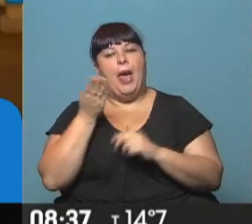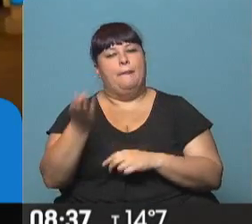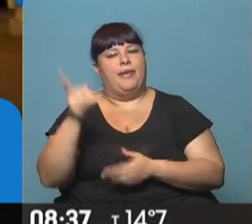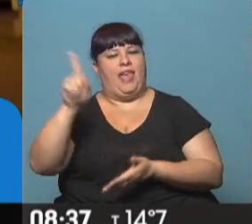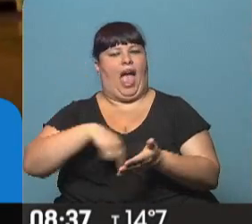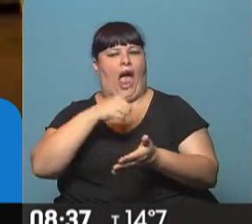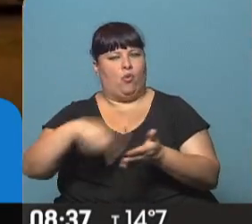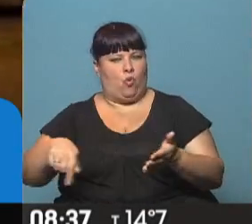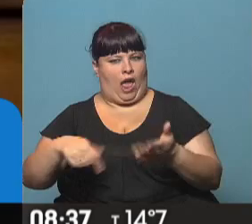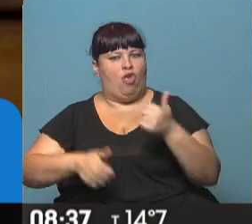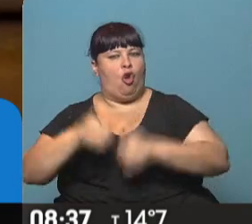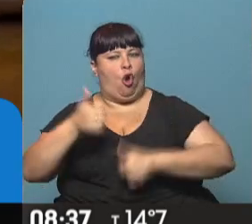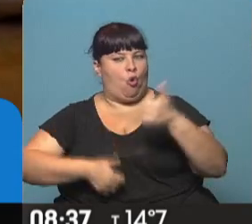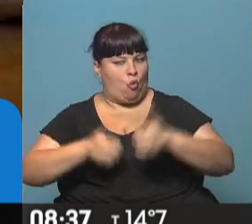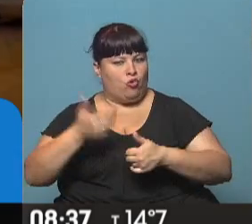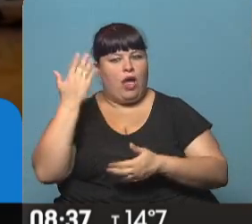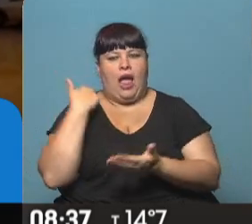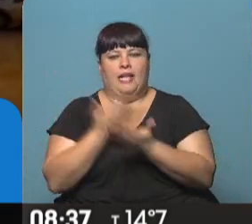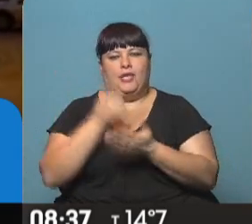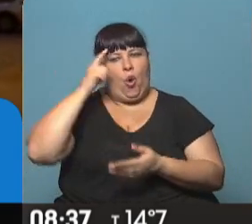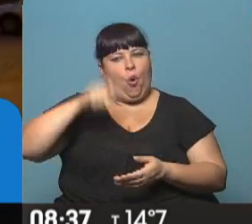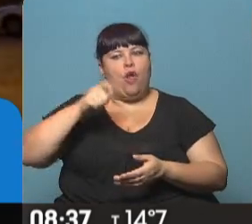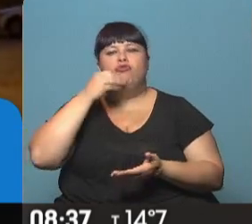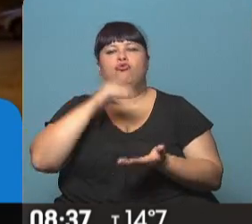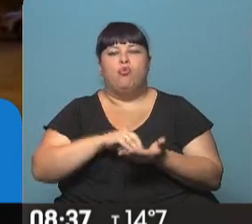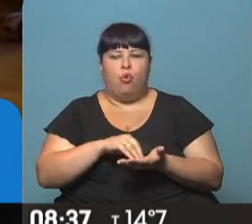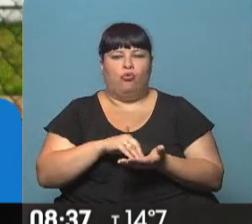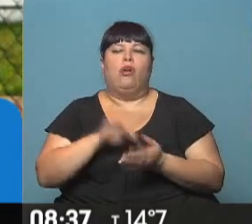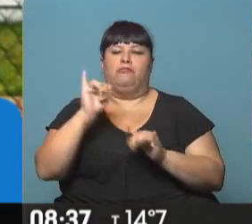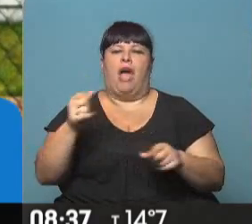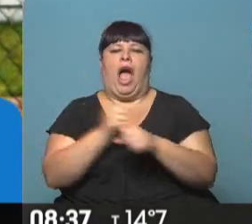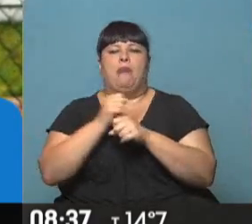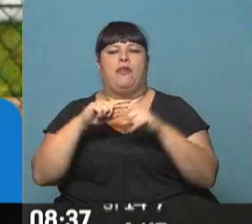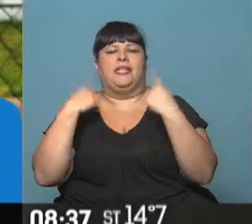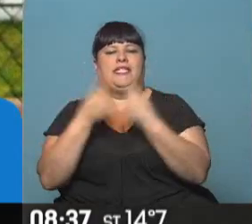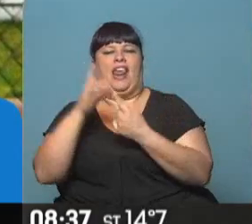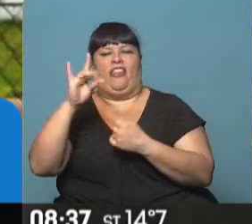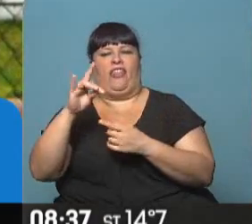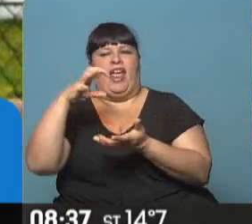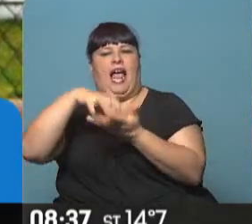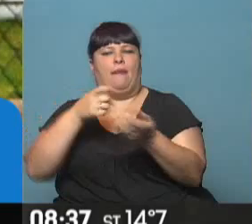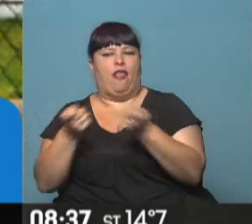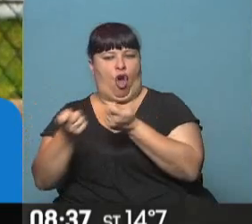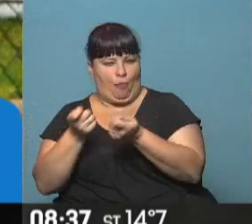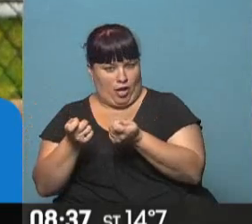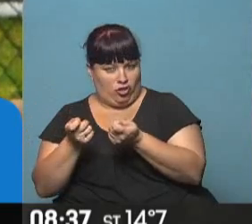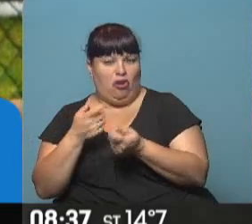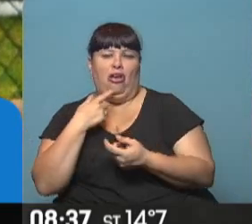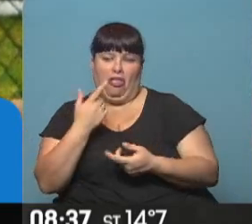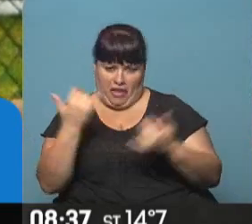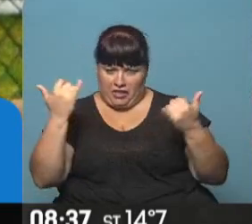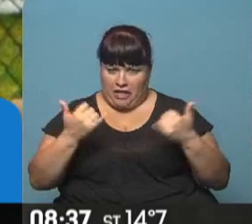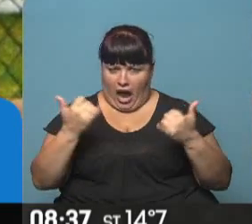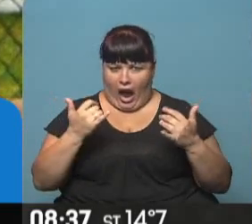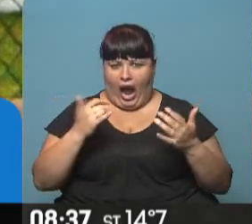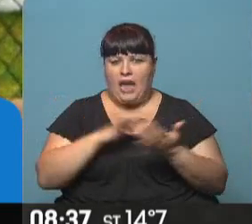nulidad de la apertura del concurso dictado por el juez de Chubut y convalidado por la Sala D de la Cámara Comercial, alegando la